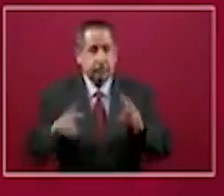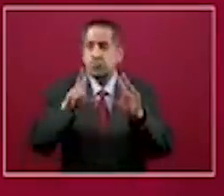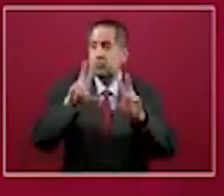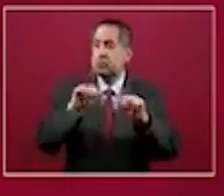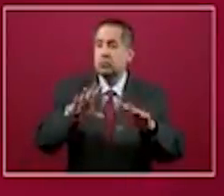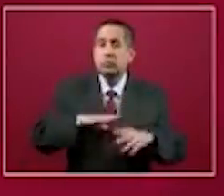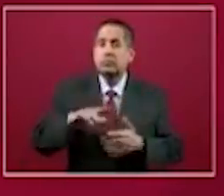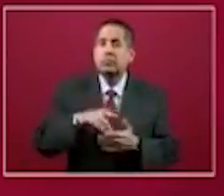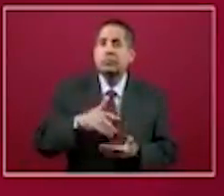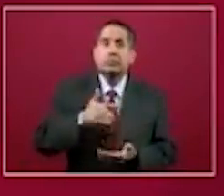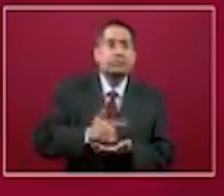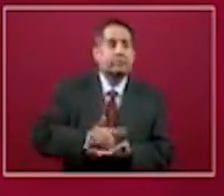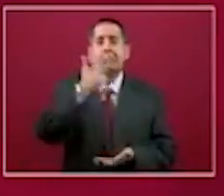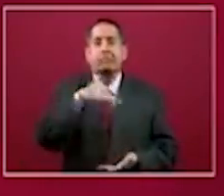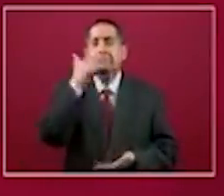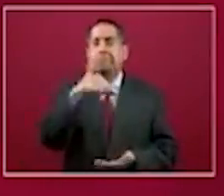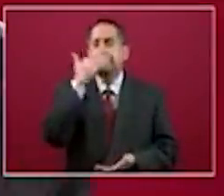corrupción, se creó